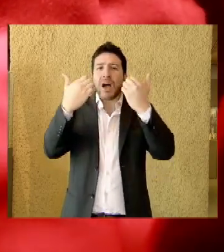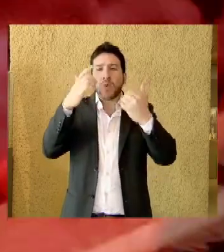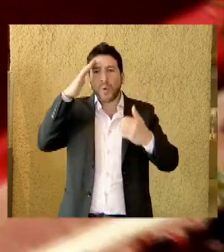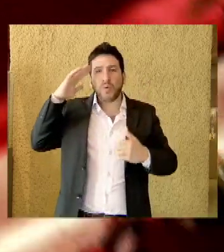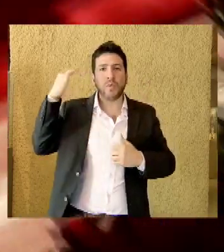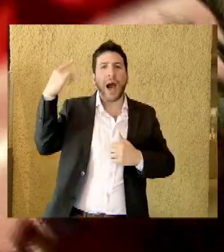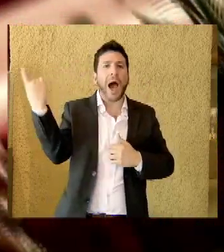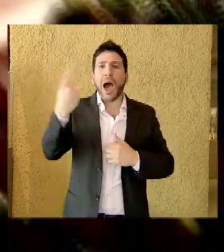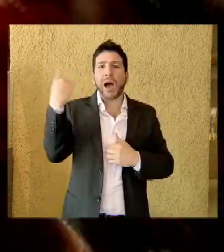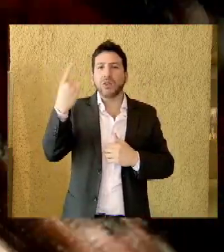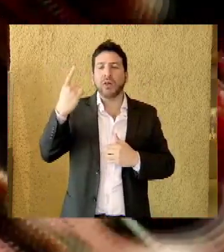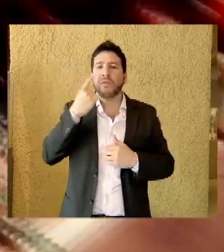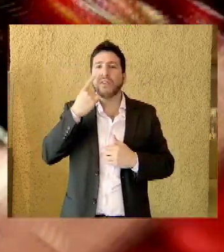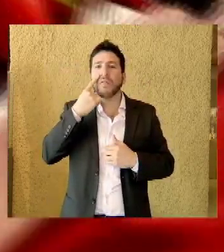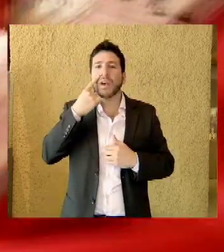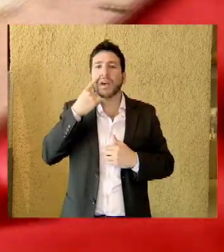patria.